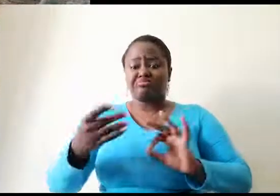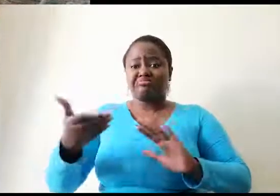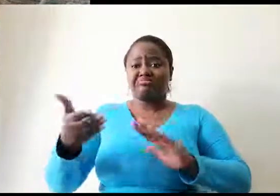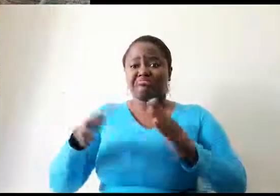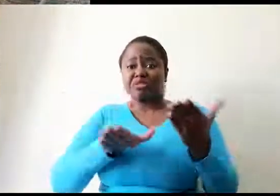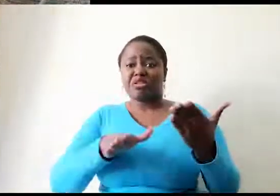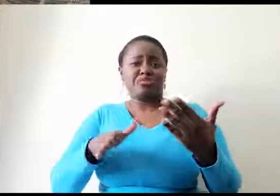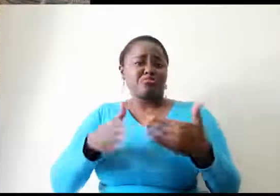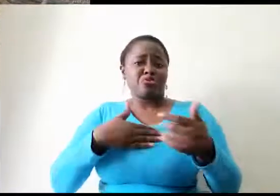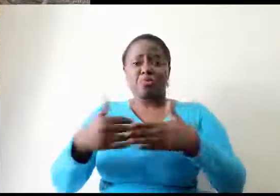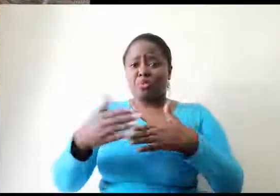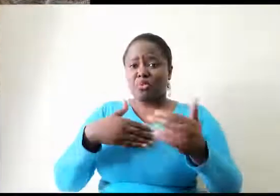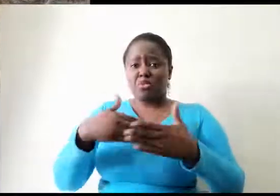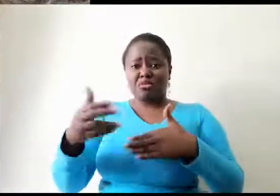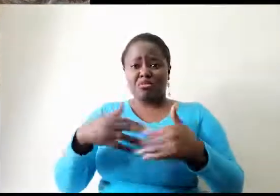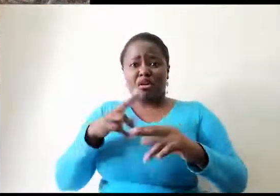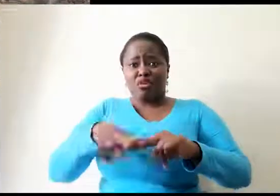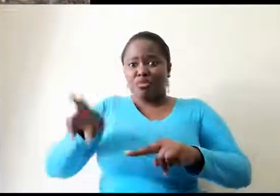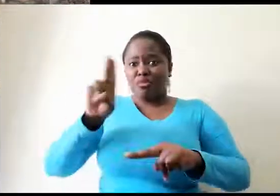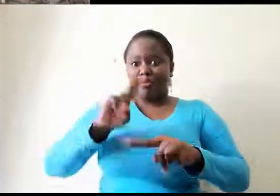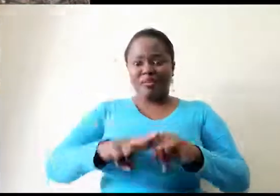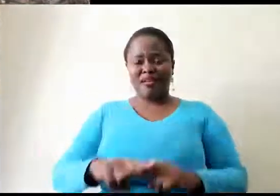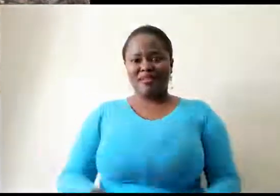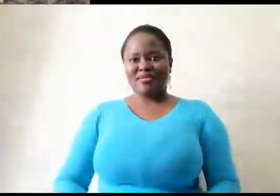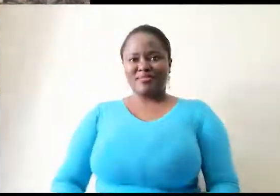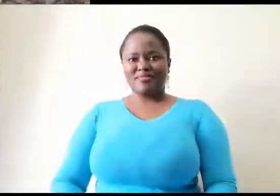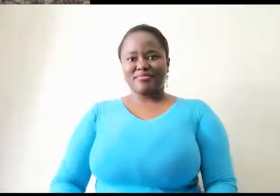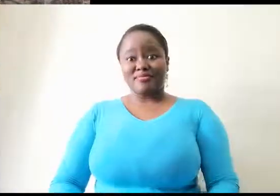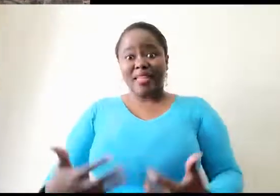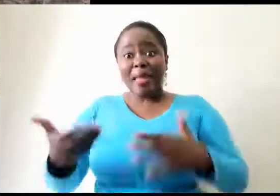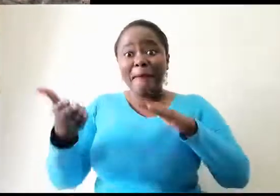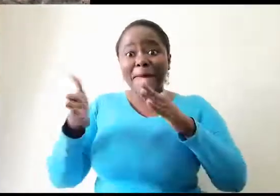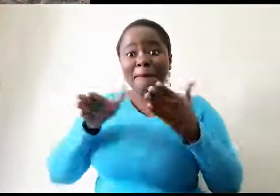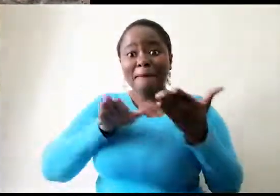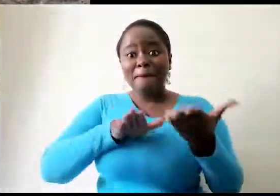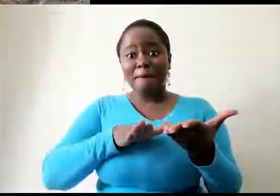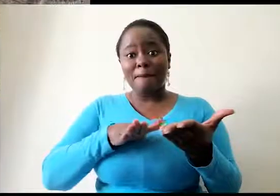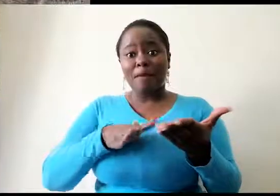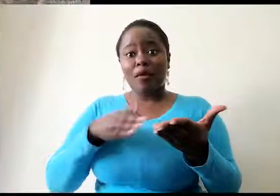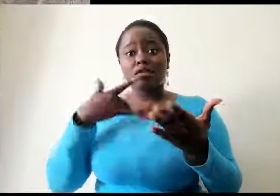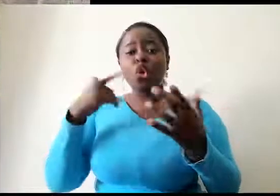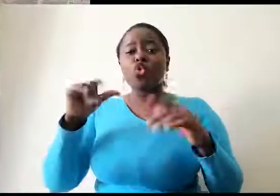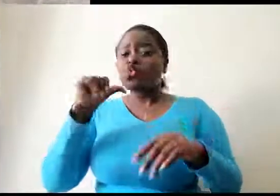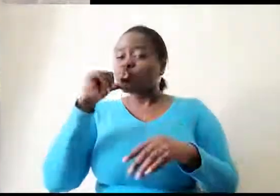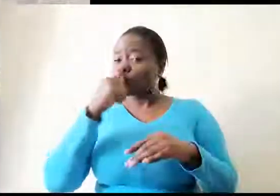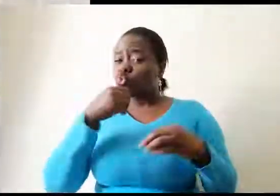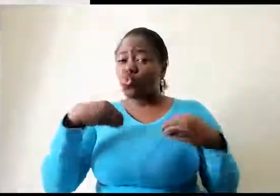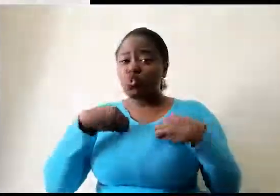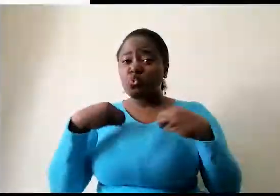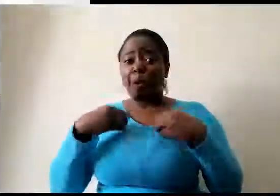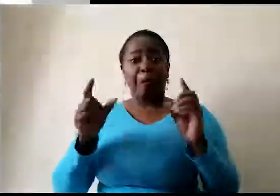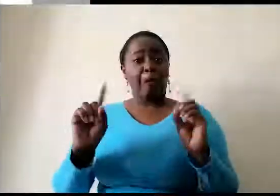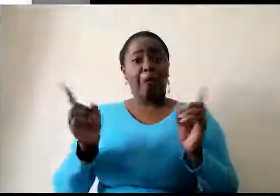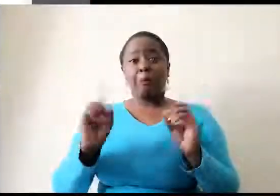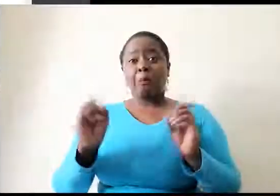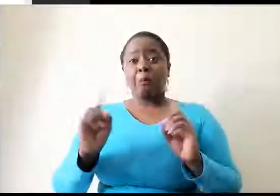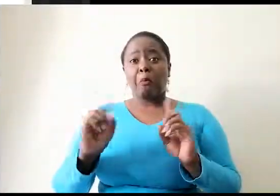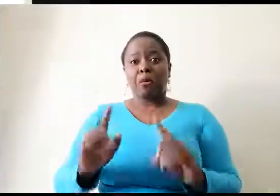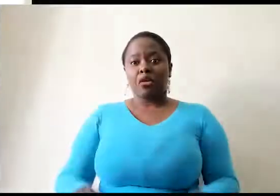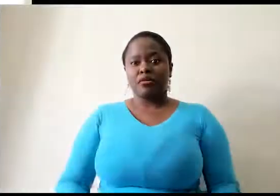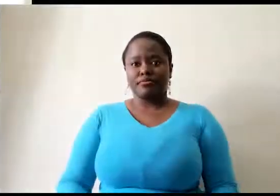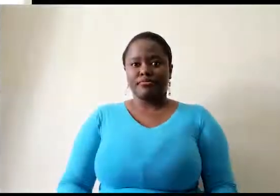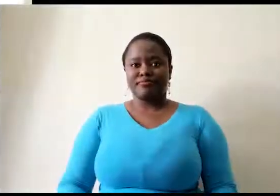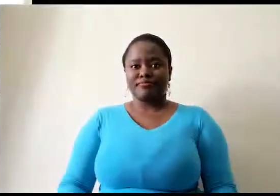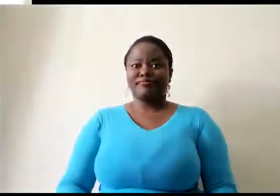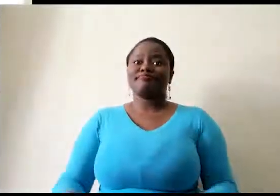de átomos, desaparece absolutamente. En ese sentido, la muerte no es un mal. Es